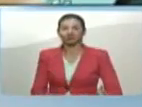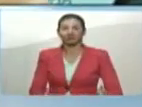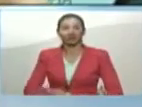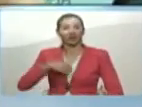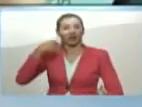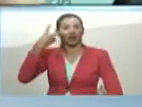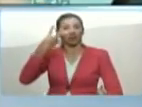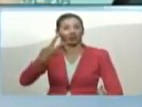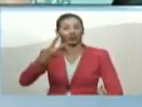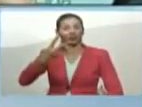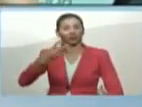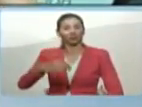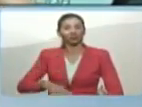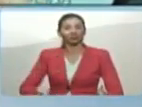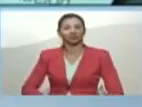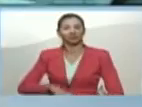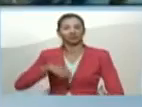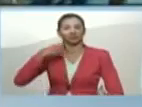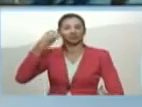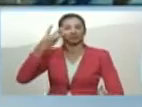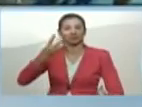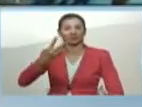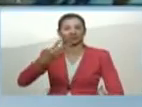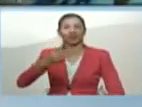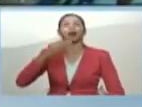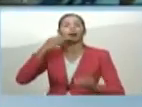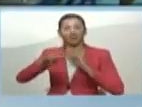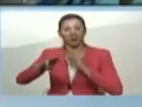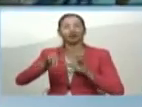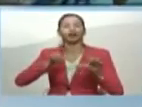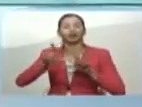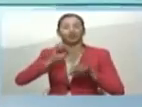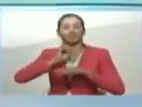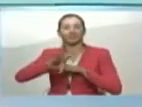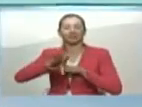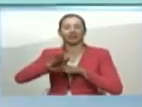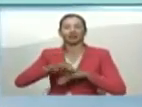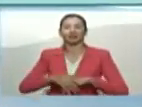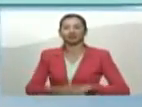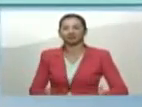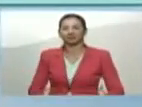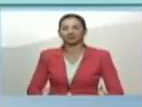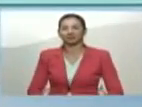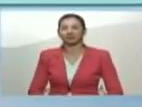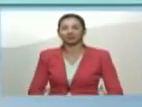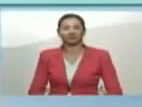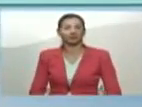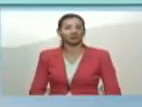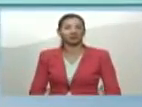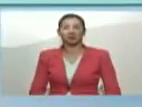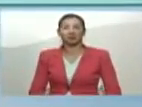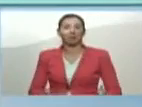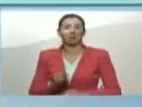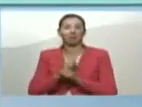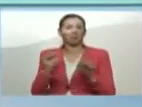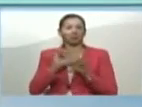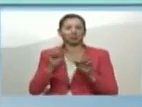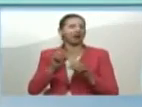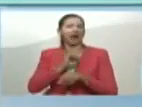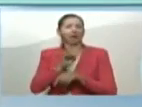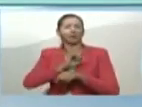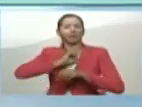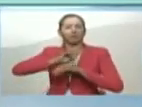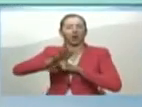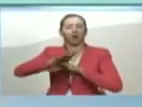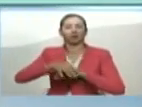a las dos y a las tres. Ahí va, pues, mensaje por las redes. Salió de un solo tirón. Dice, vamos